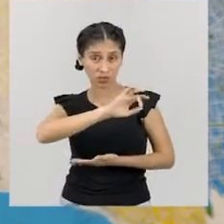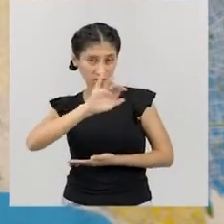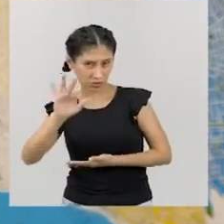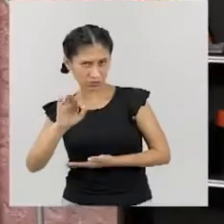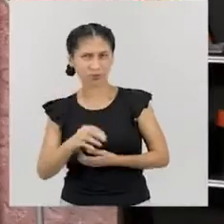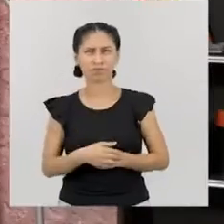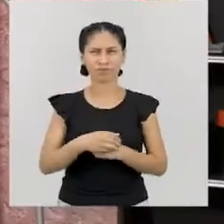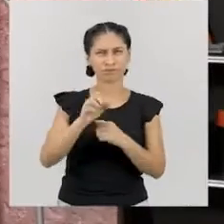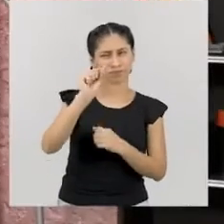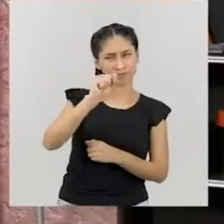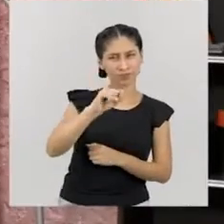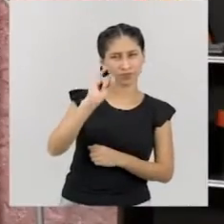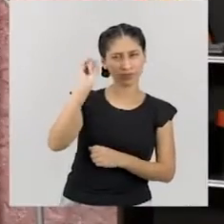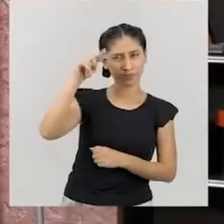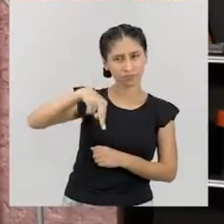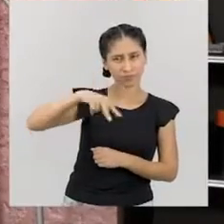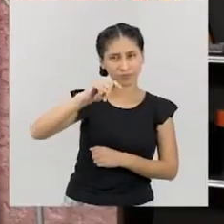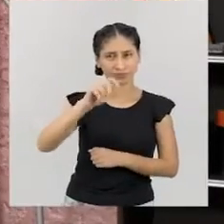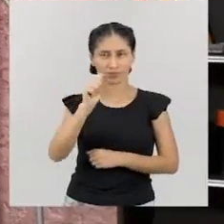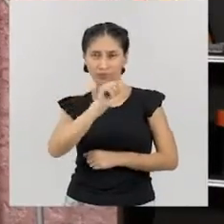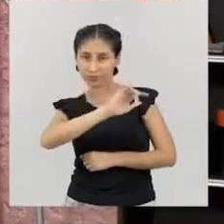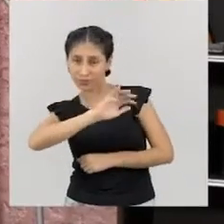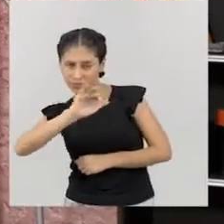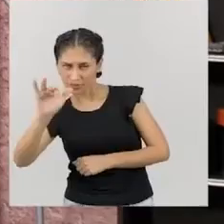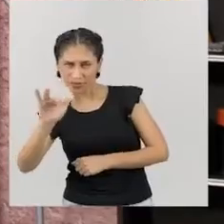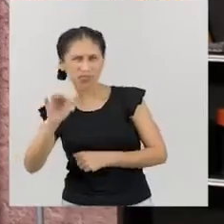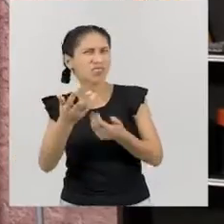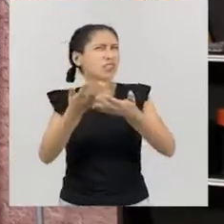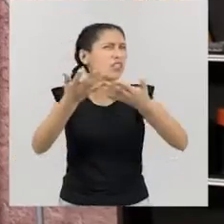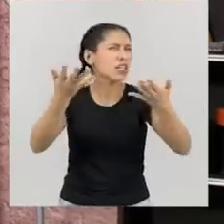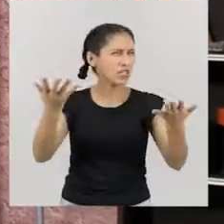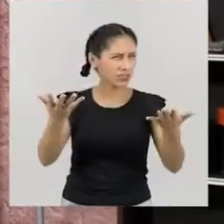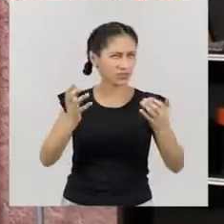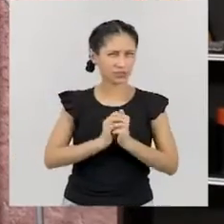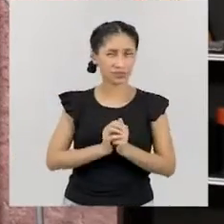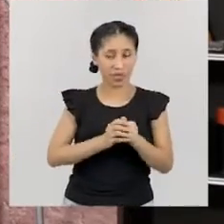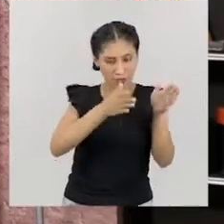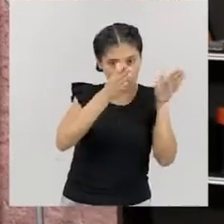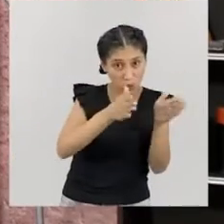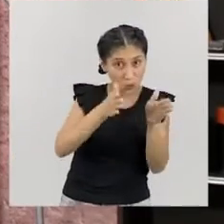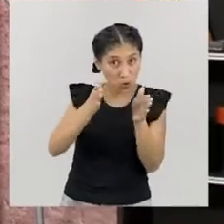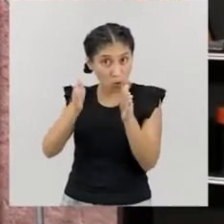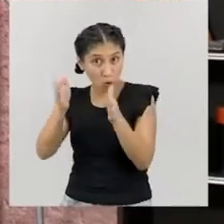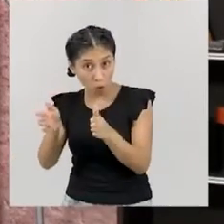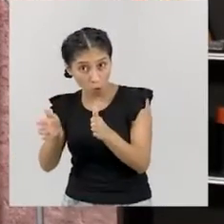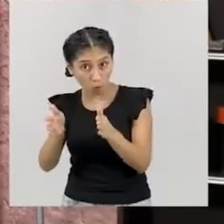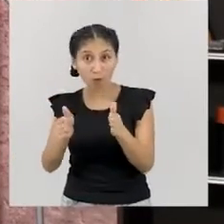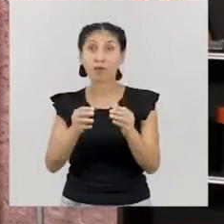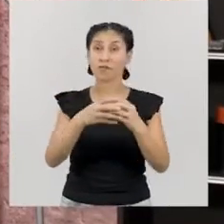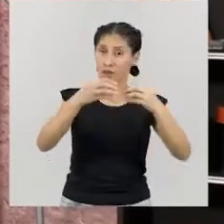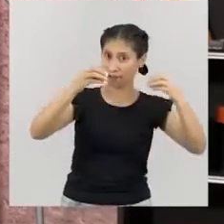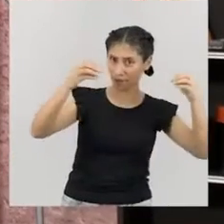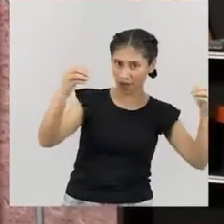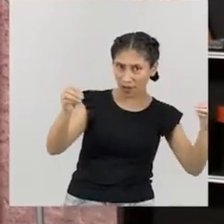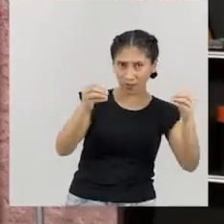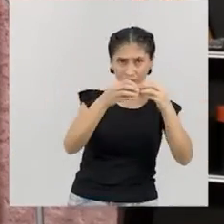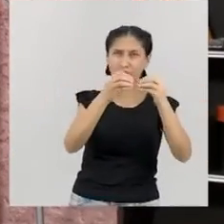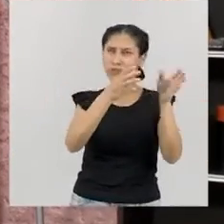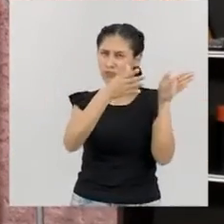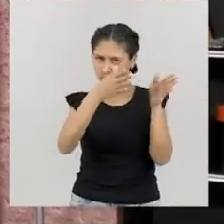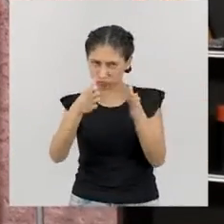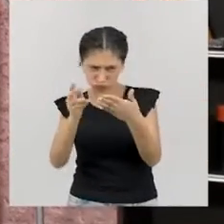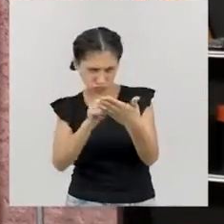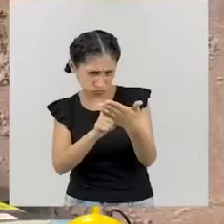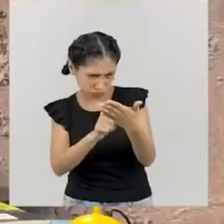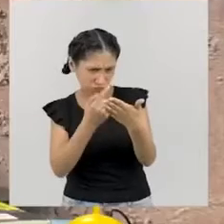semántico. Sintáctico es un adjetivo que viene de sintaxis, que indica que hay orden y relación en la disposición de las